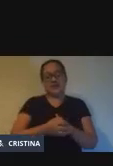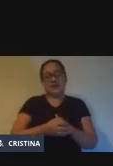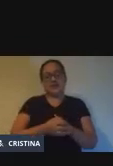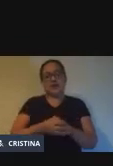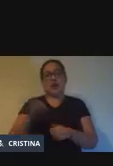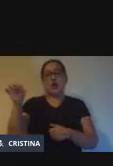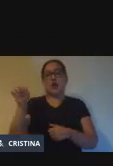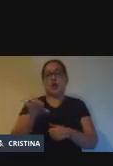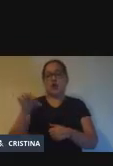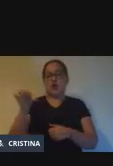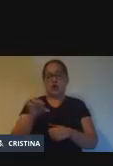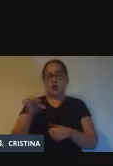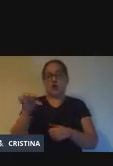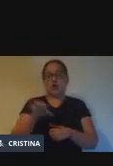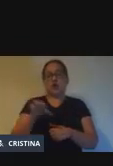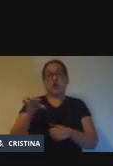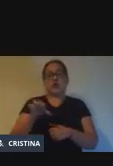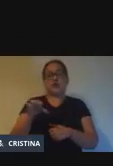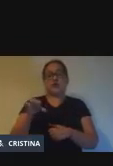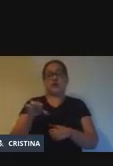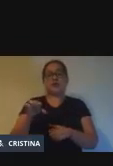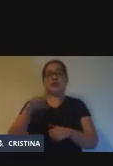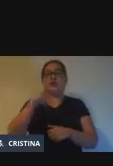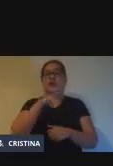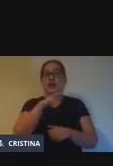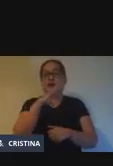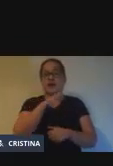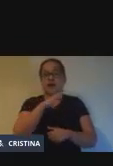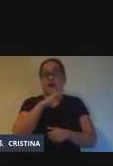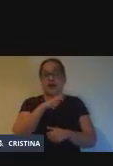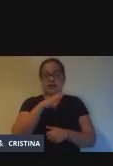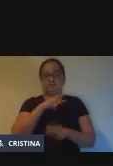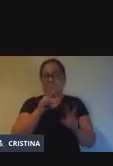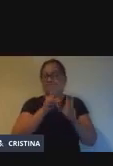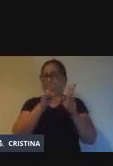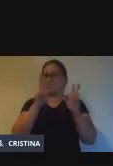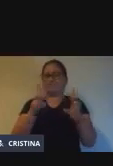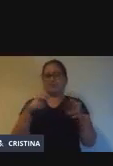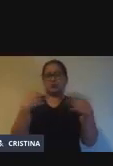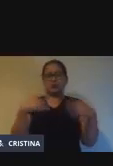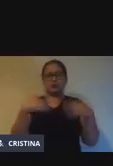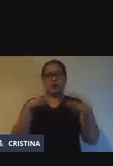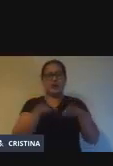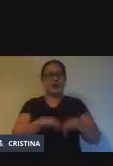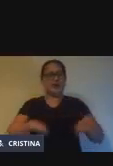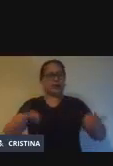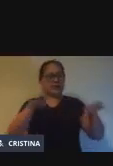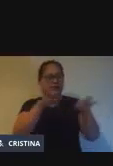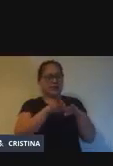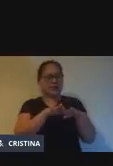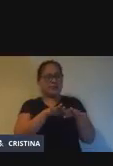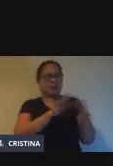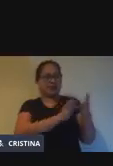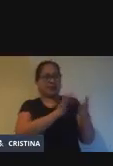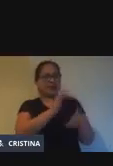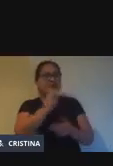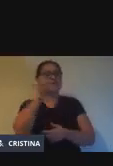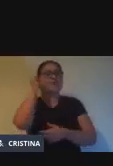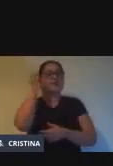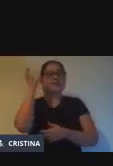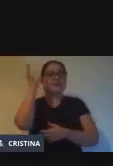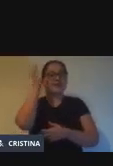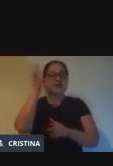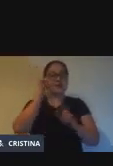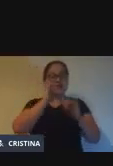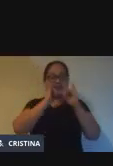el día de hoy, bueno, tenemos un temazo. Gracias a Cristina de